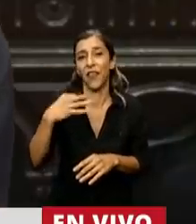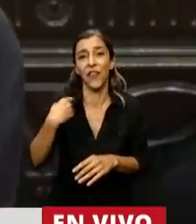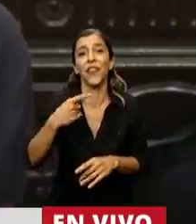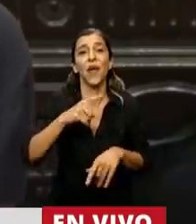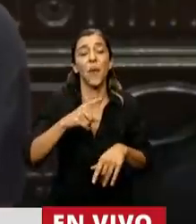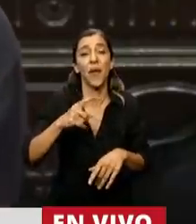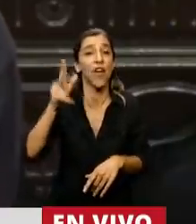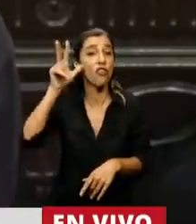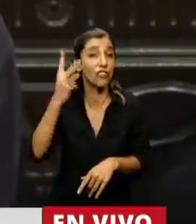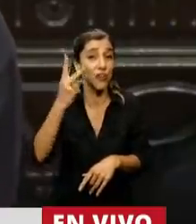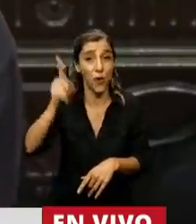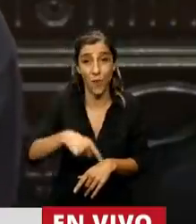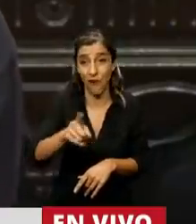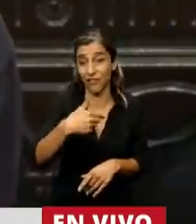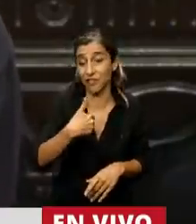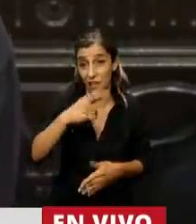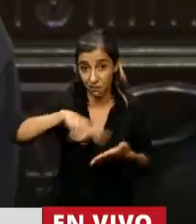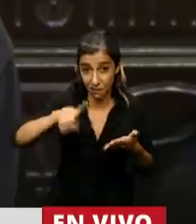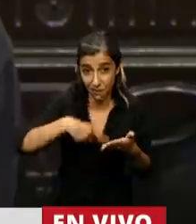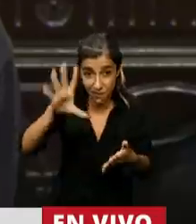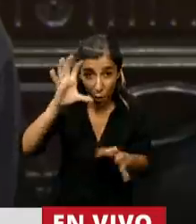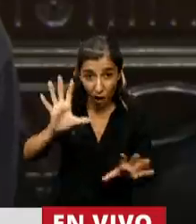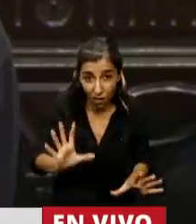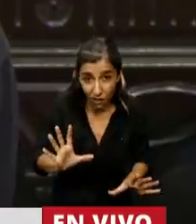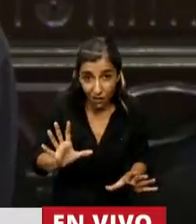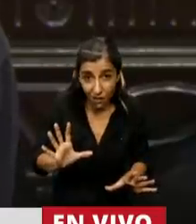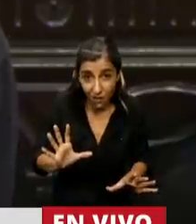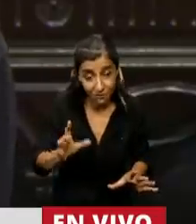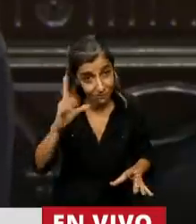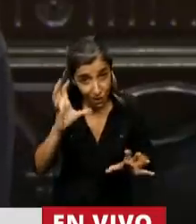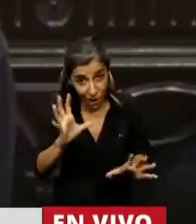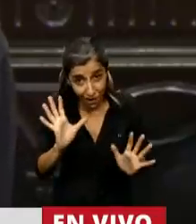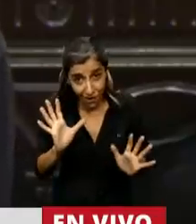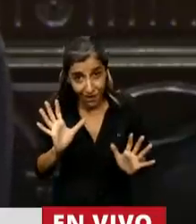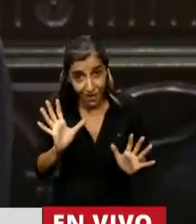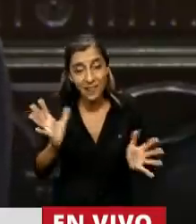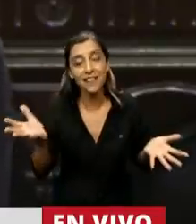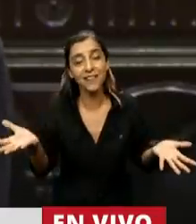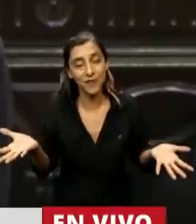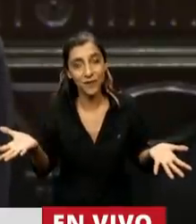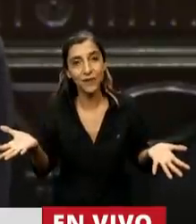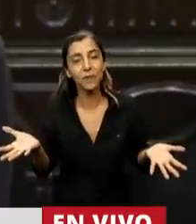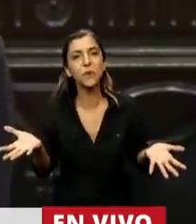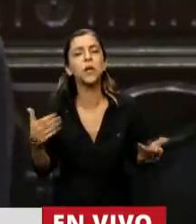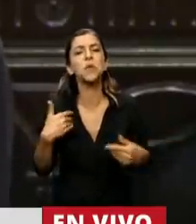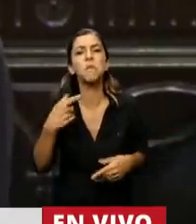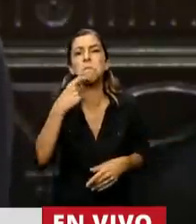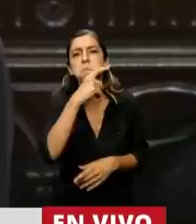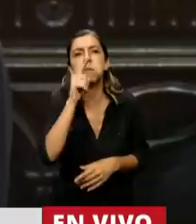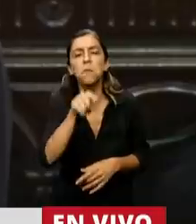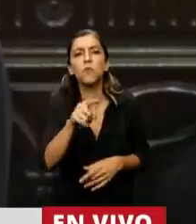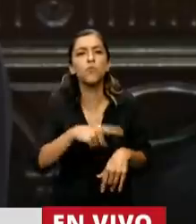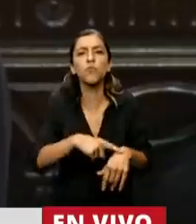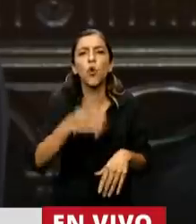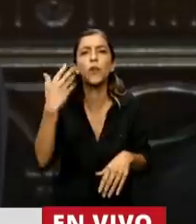argentina se lo recuerdan y ahora porque no lo hicieron durante los 4 años que fueron